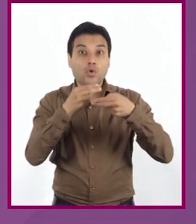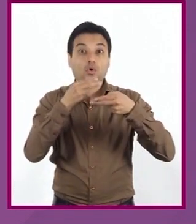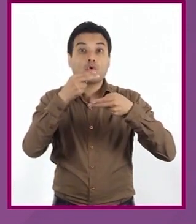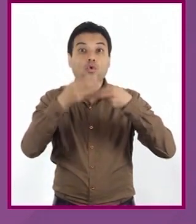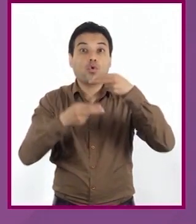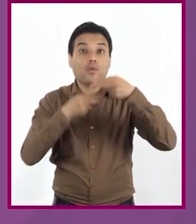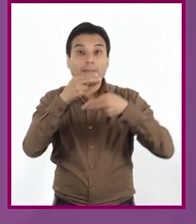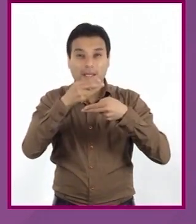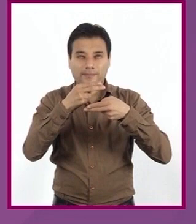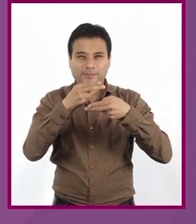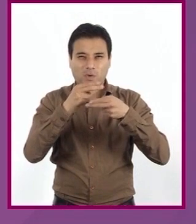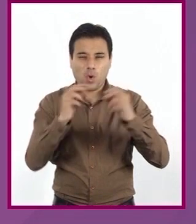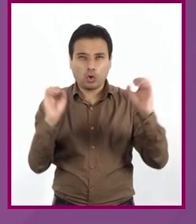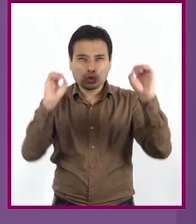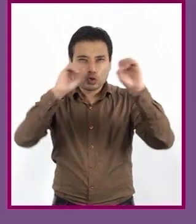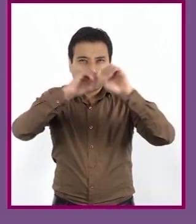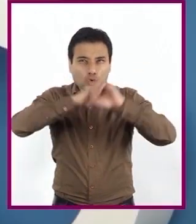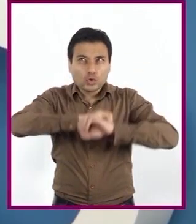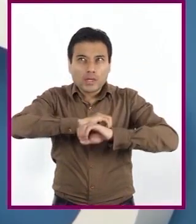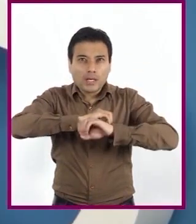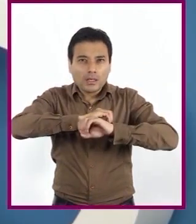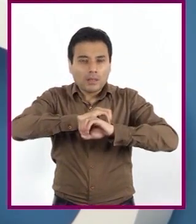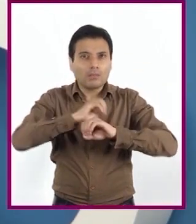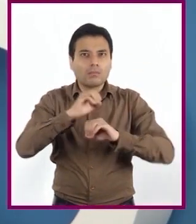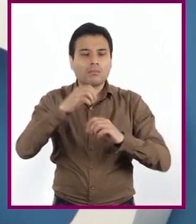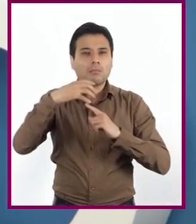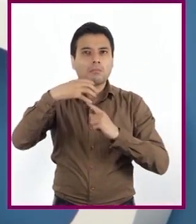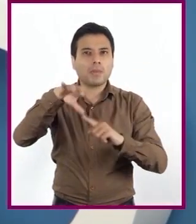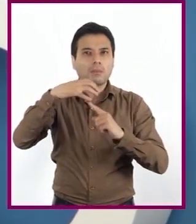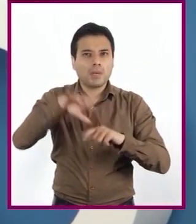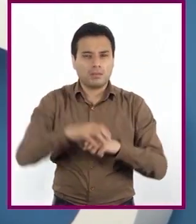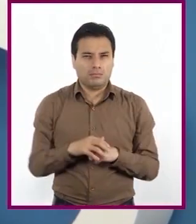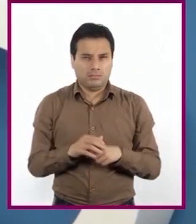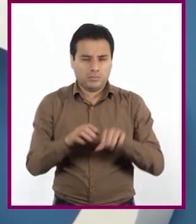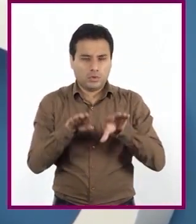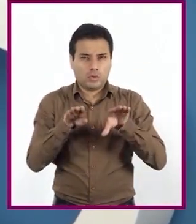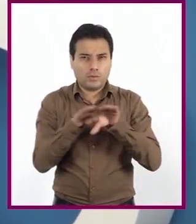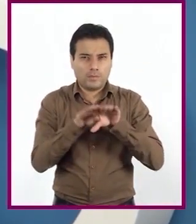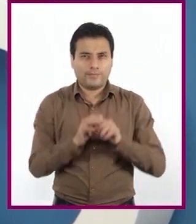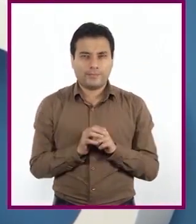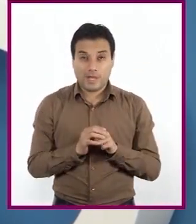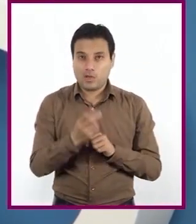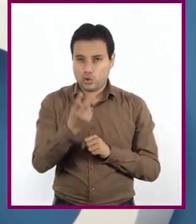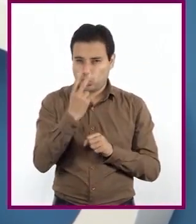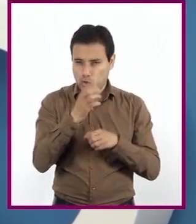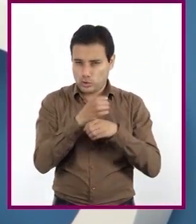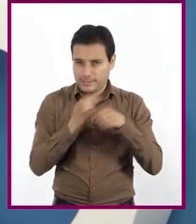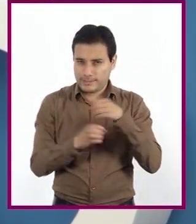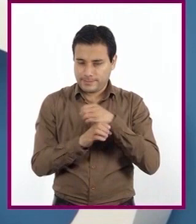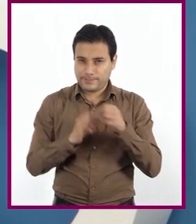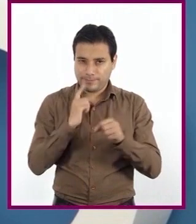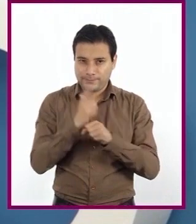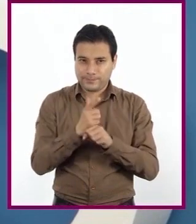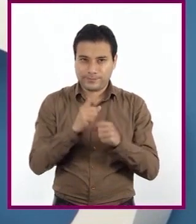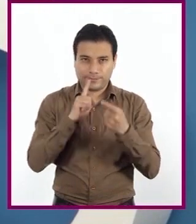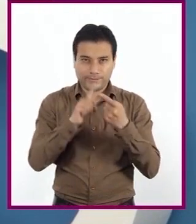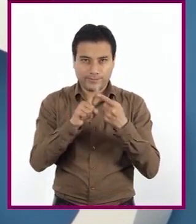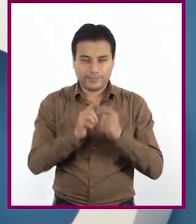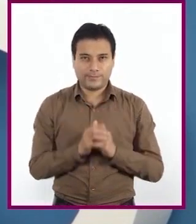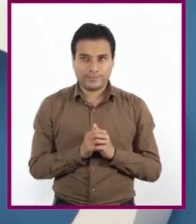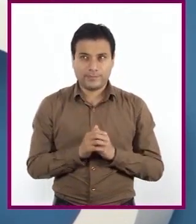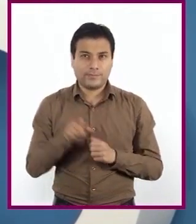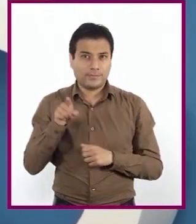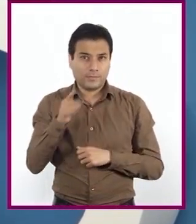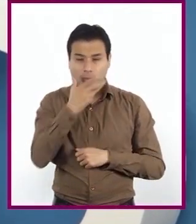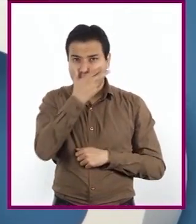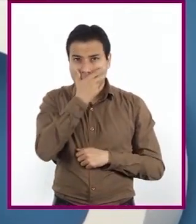la barra de hierro. De lo que nos cuenta Franklin se deducen 2 cosas. Primero, que estaba dentro de su